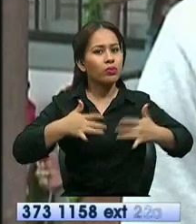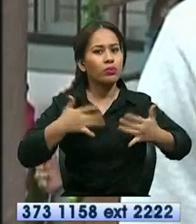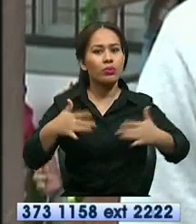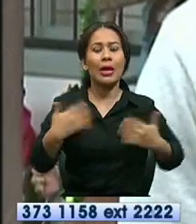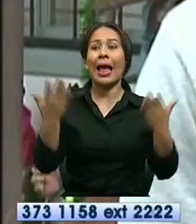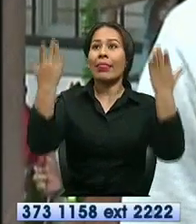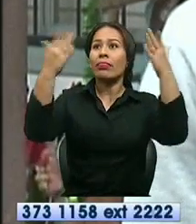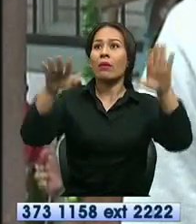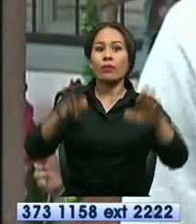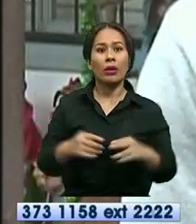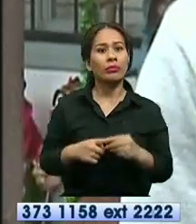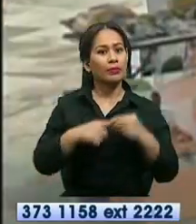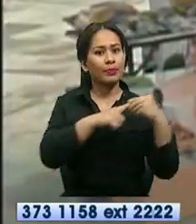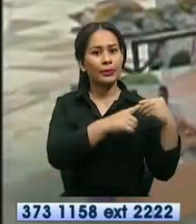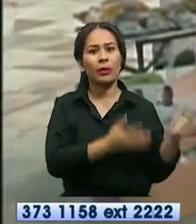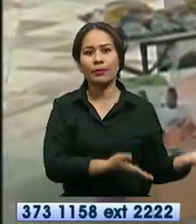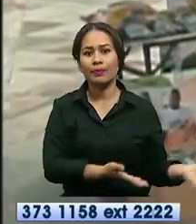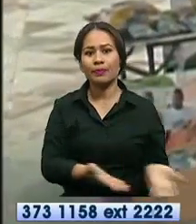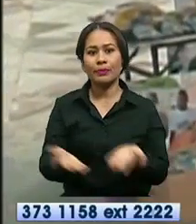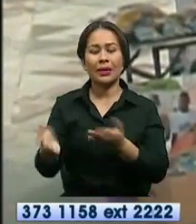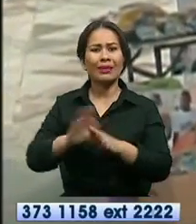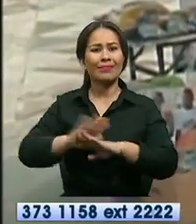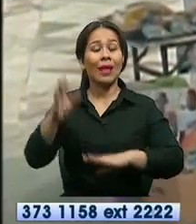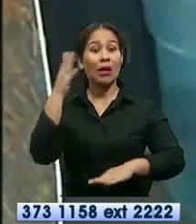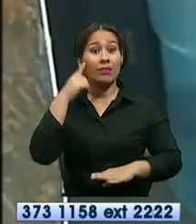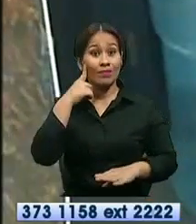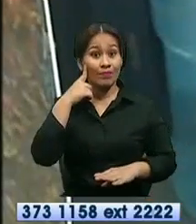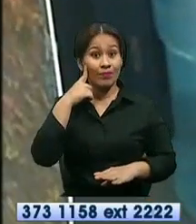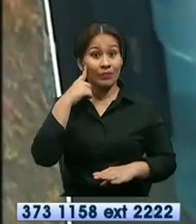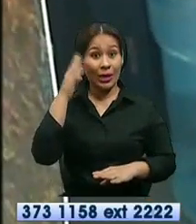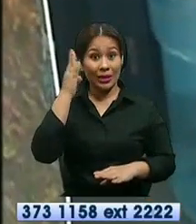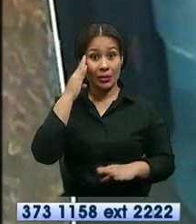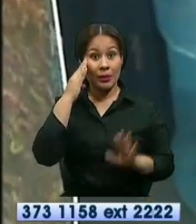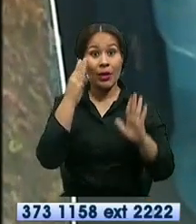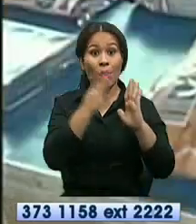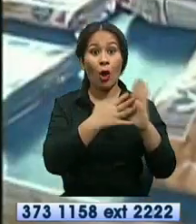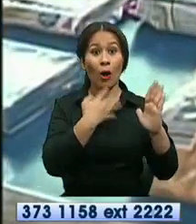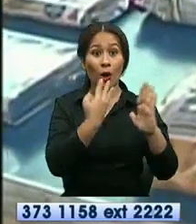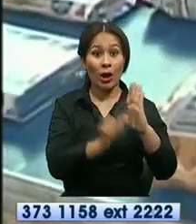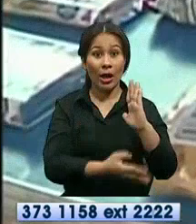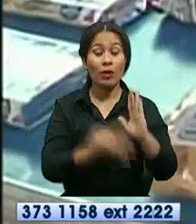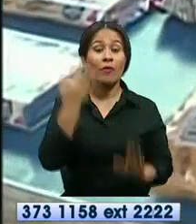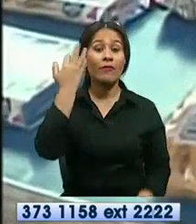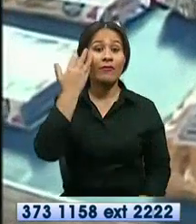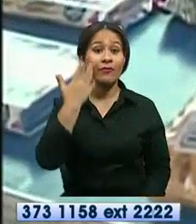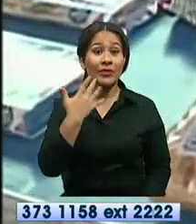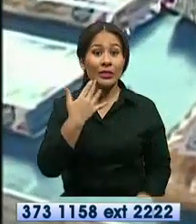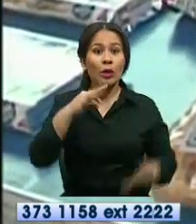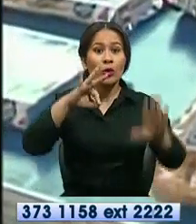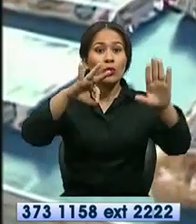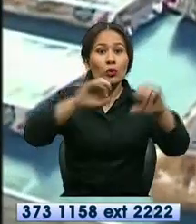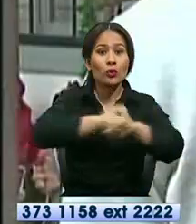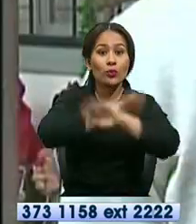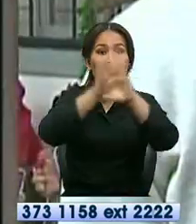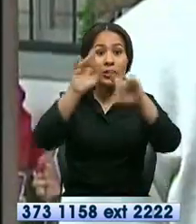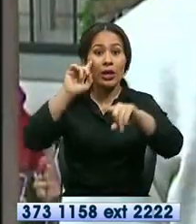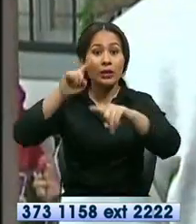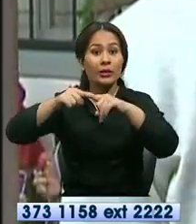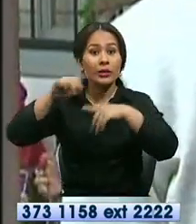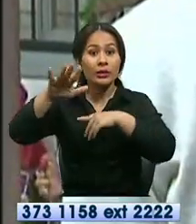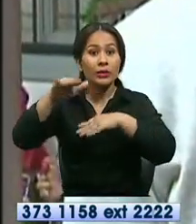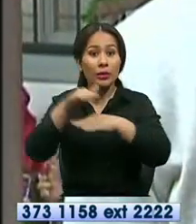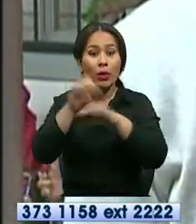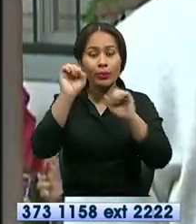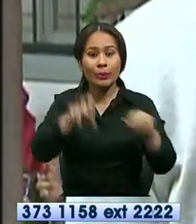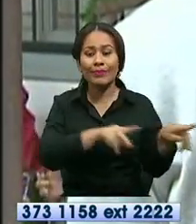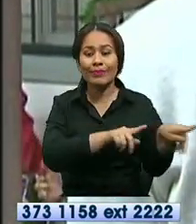que sucede este acontecimiento. Los horarios de los que usted puede entregar las donaciones son de 8 de la mañana a 5 de la tarde. Pero obviamente siempre